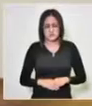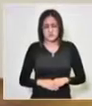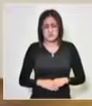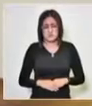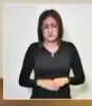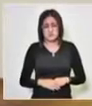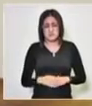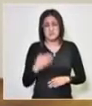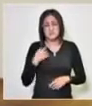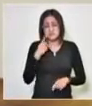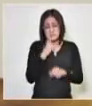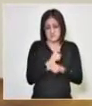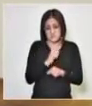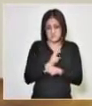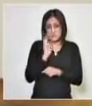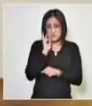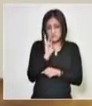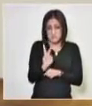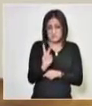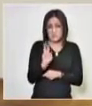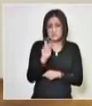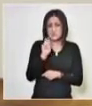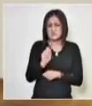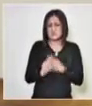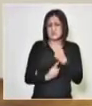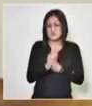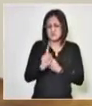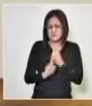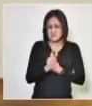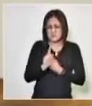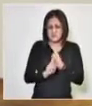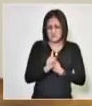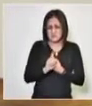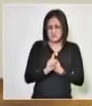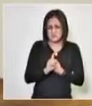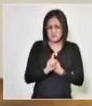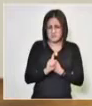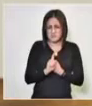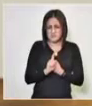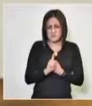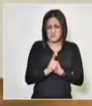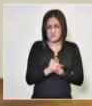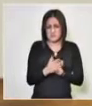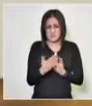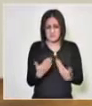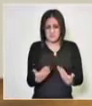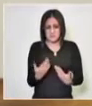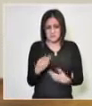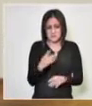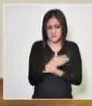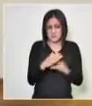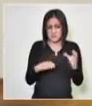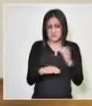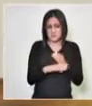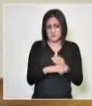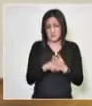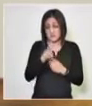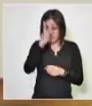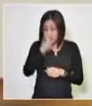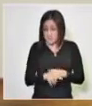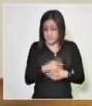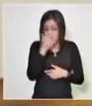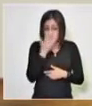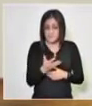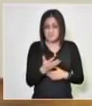me gustaría que primero se corroborará qué es son cosas efectivamente reales